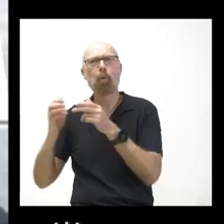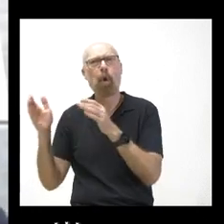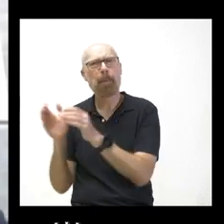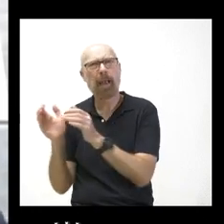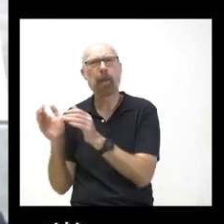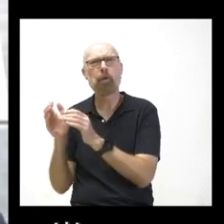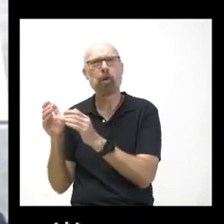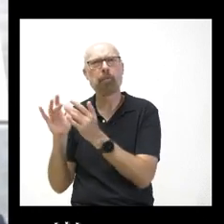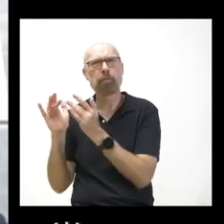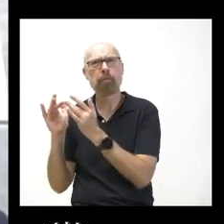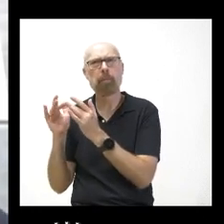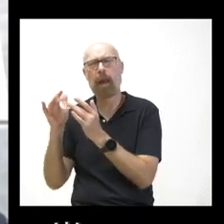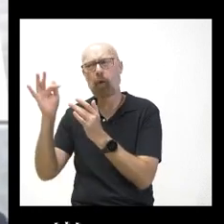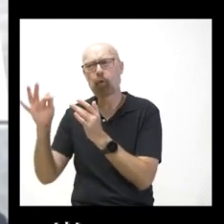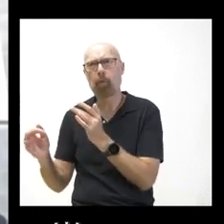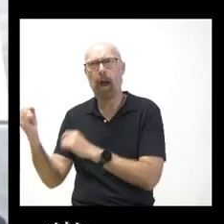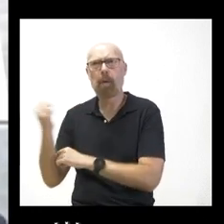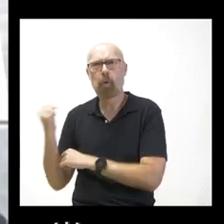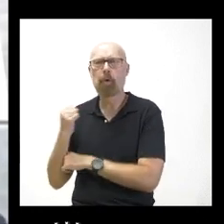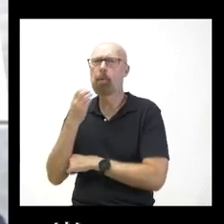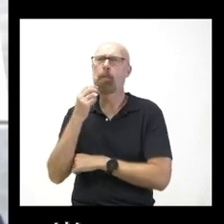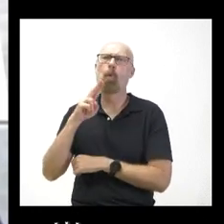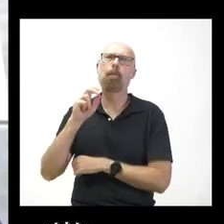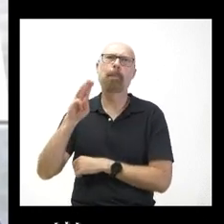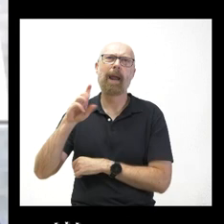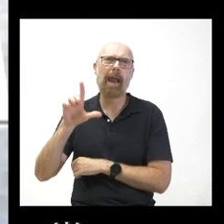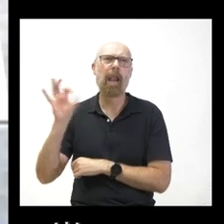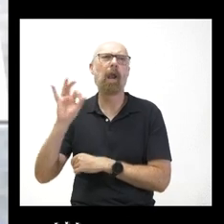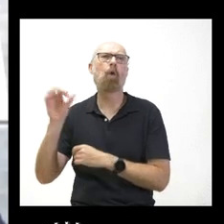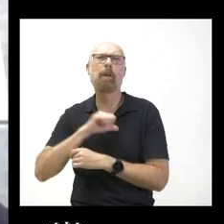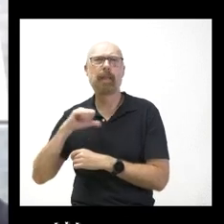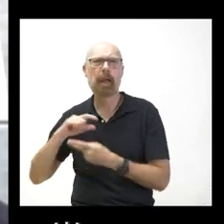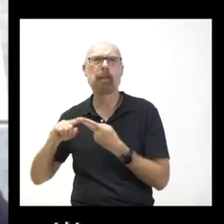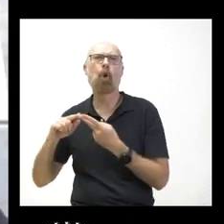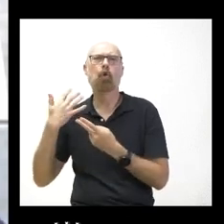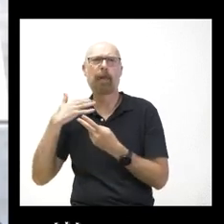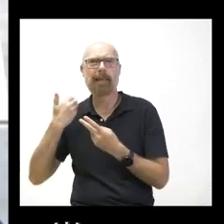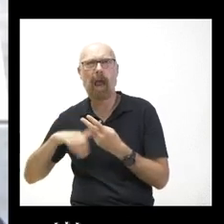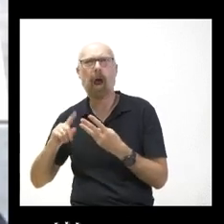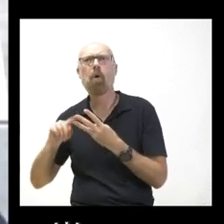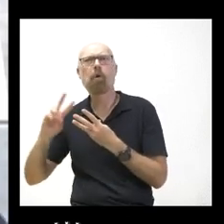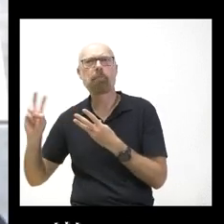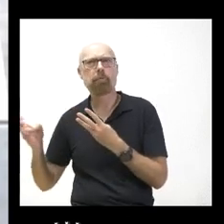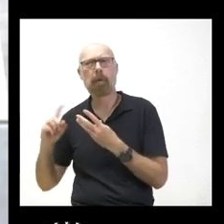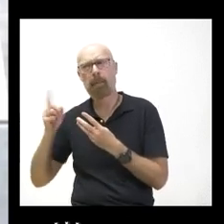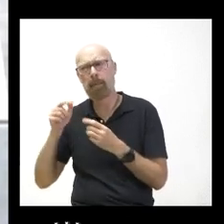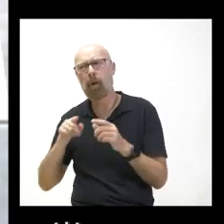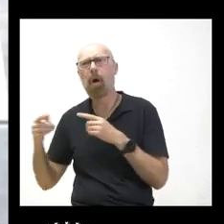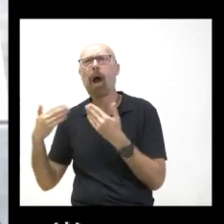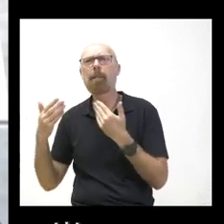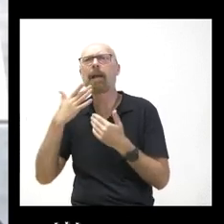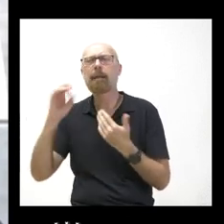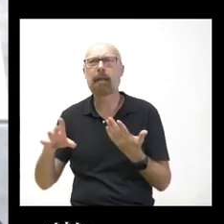que necesita subar varios como sería upl o los parlamentarios independientes o la propia sorella y en ese sentido si alguno de esos temas